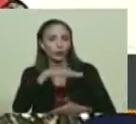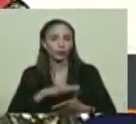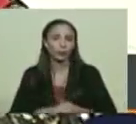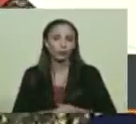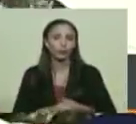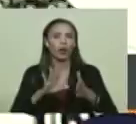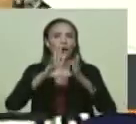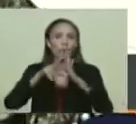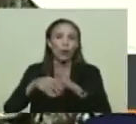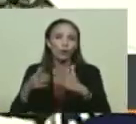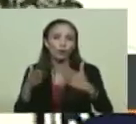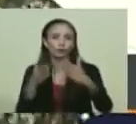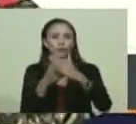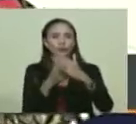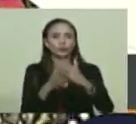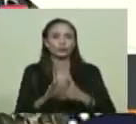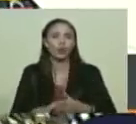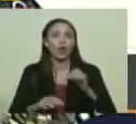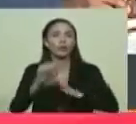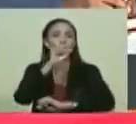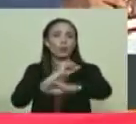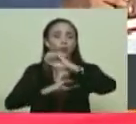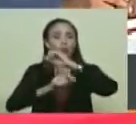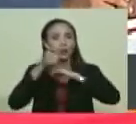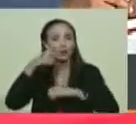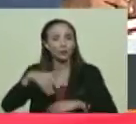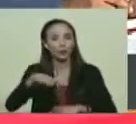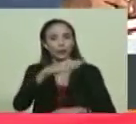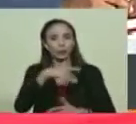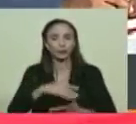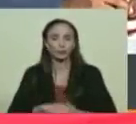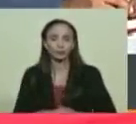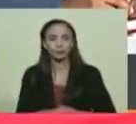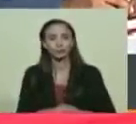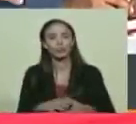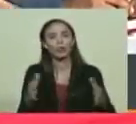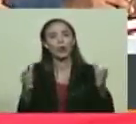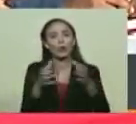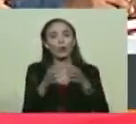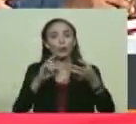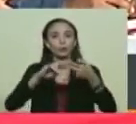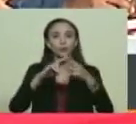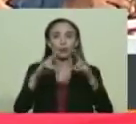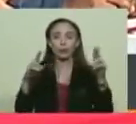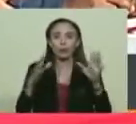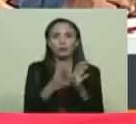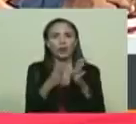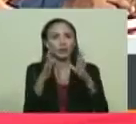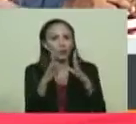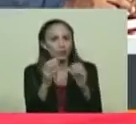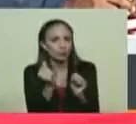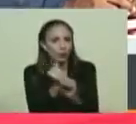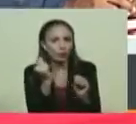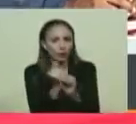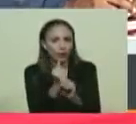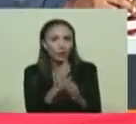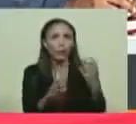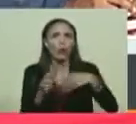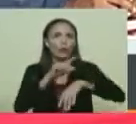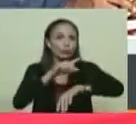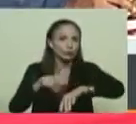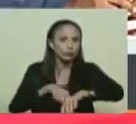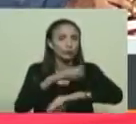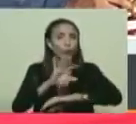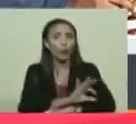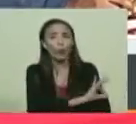delito, la prevención. Los cuadrantes de paz, dediquemos las 24 horas del